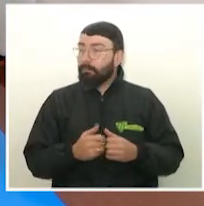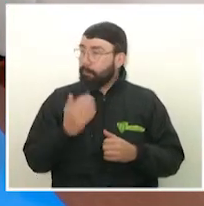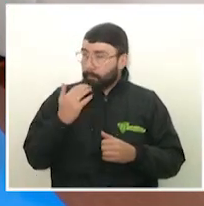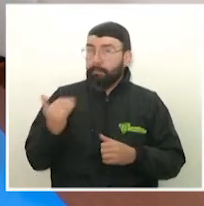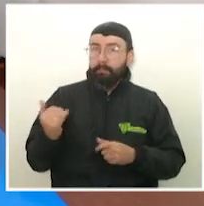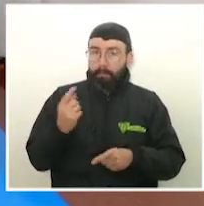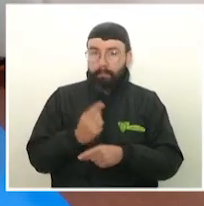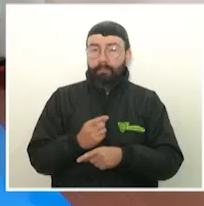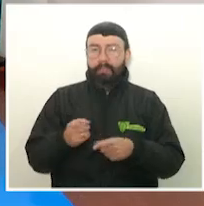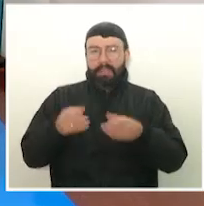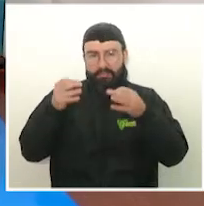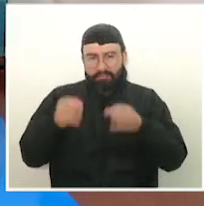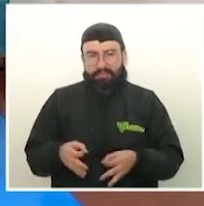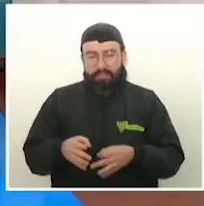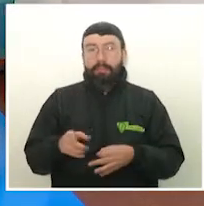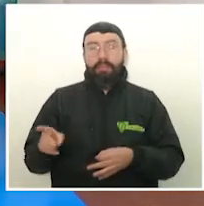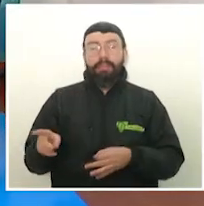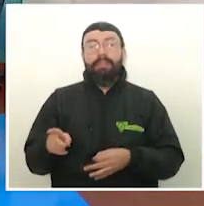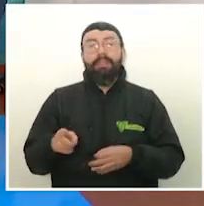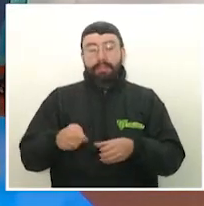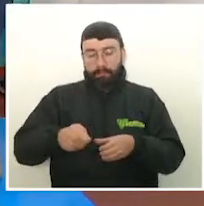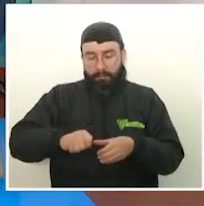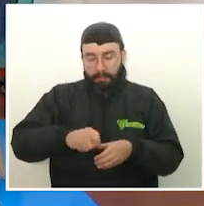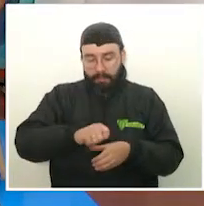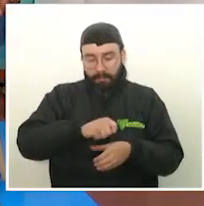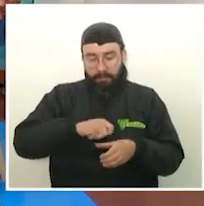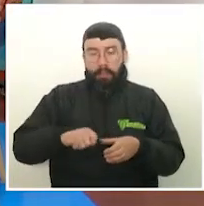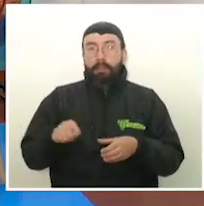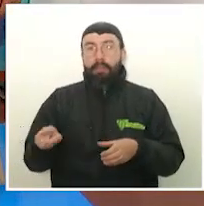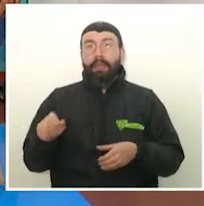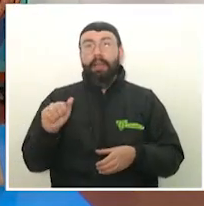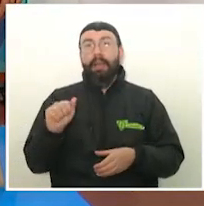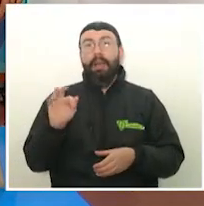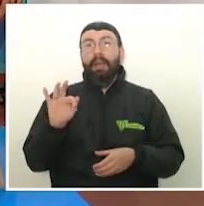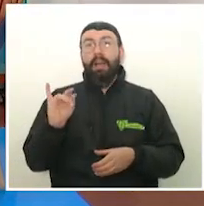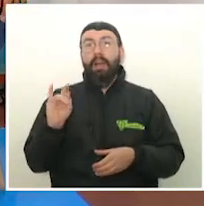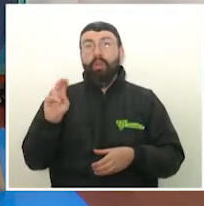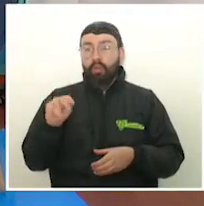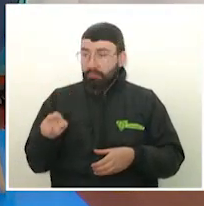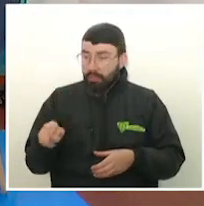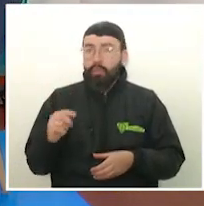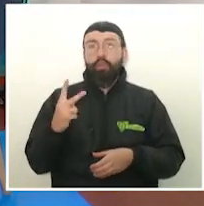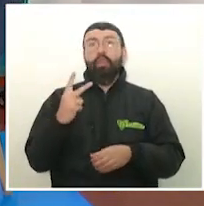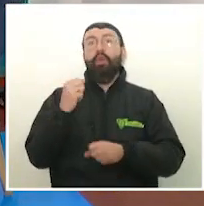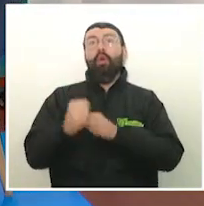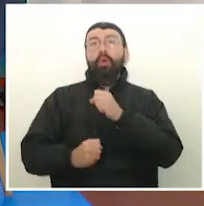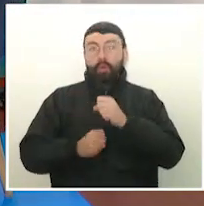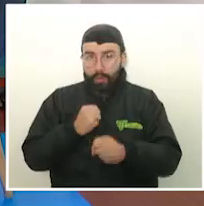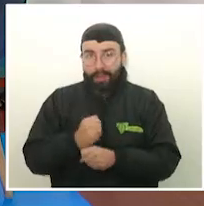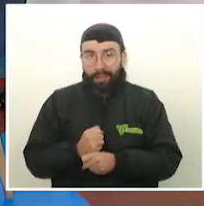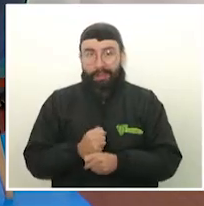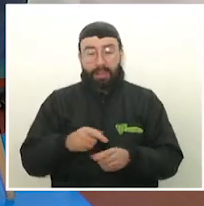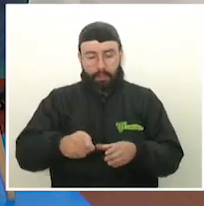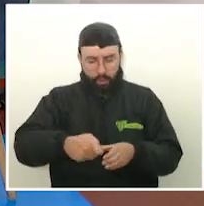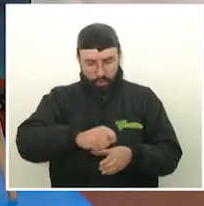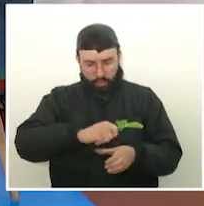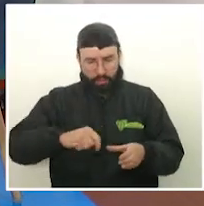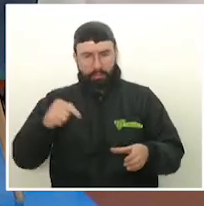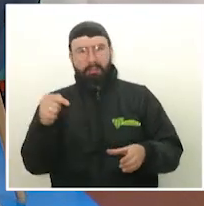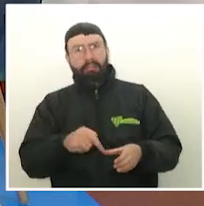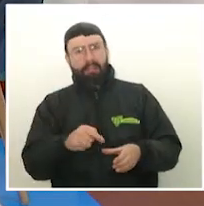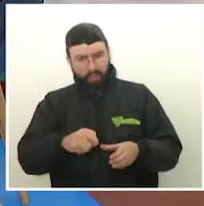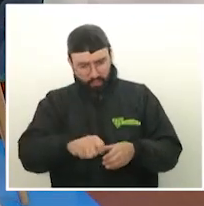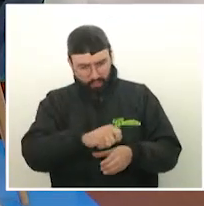digamos que concreto con el atún, que puede llegar a durar 2 años en una lata, que es un pescado. Y hacemos